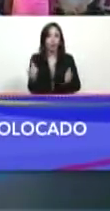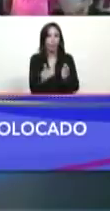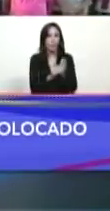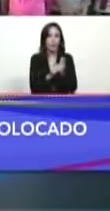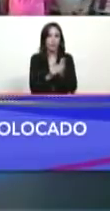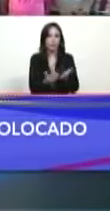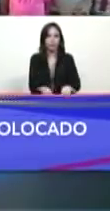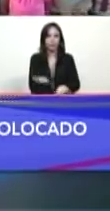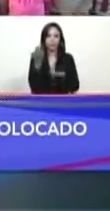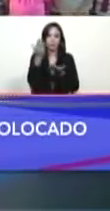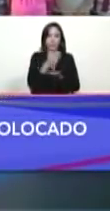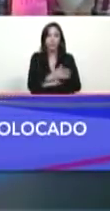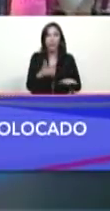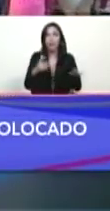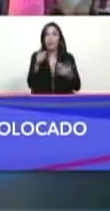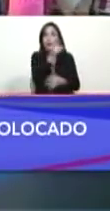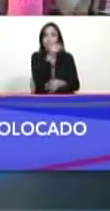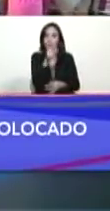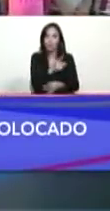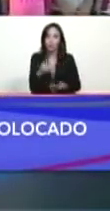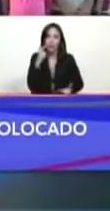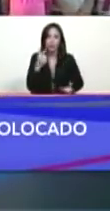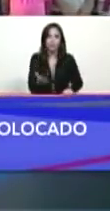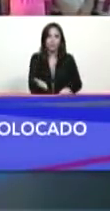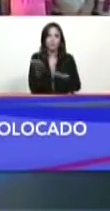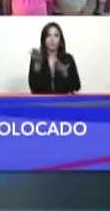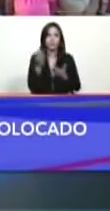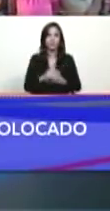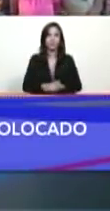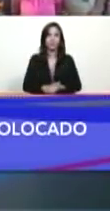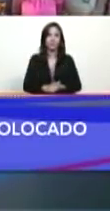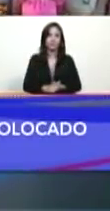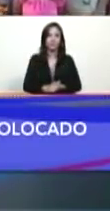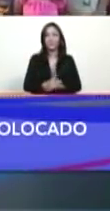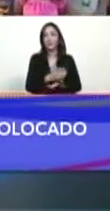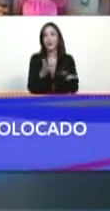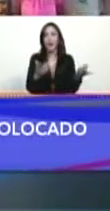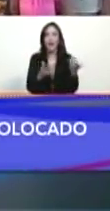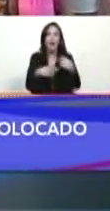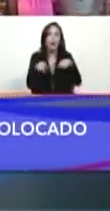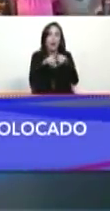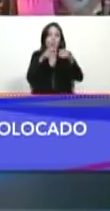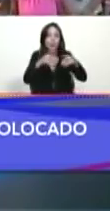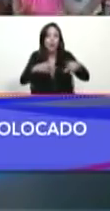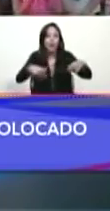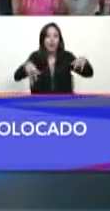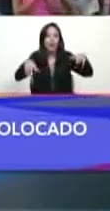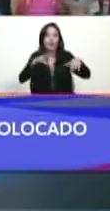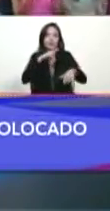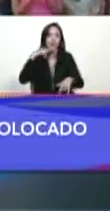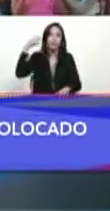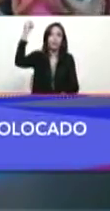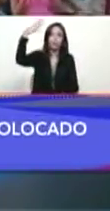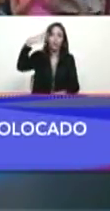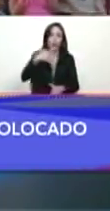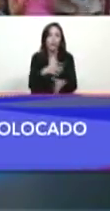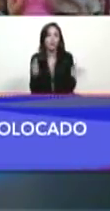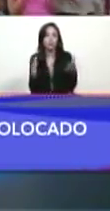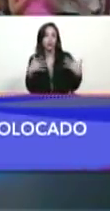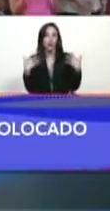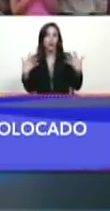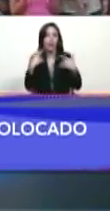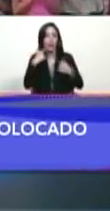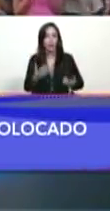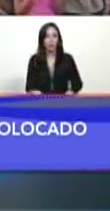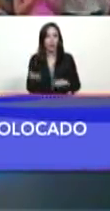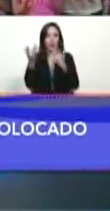2.500.000 que cayó en el Zulia amado. La tierra del sol amado, adelante, gobernador Omar